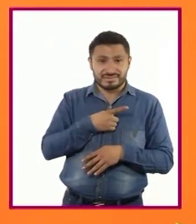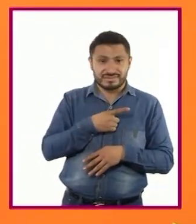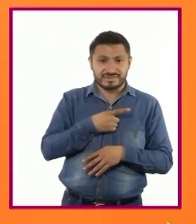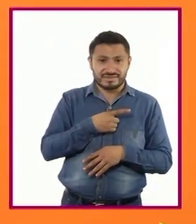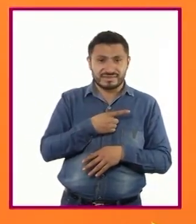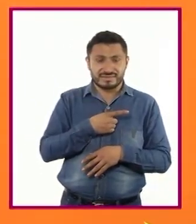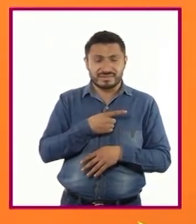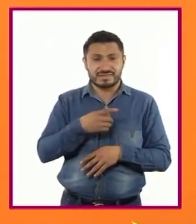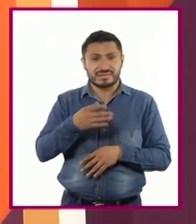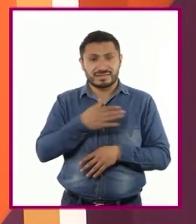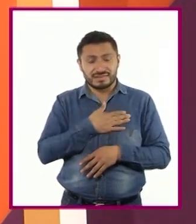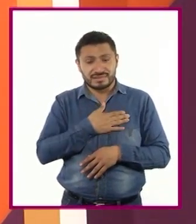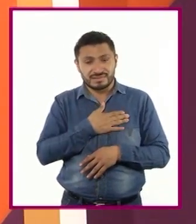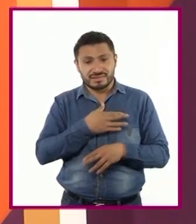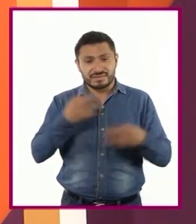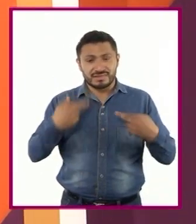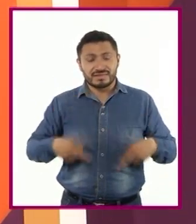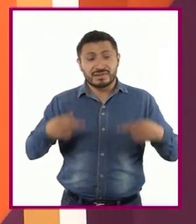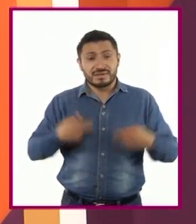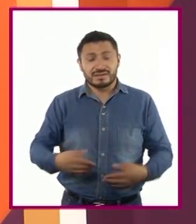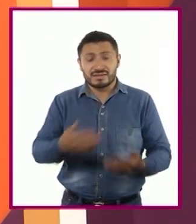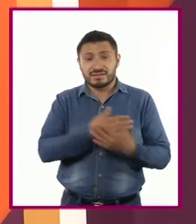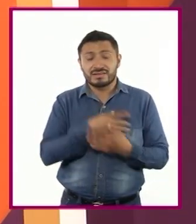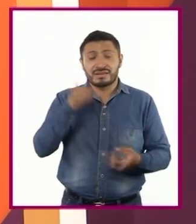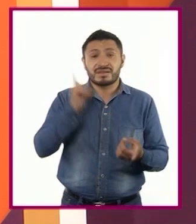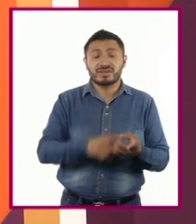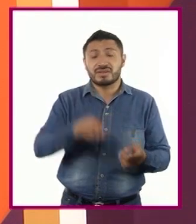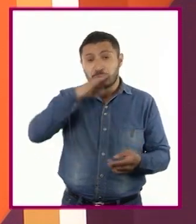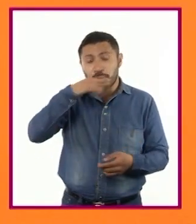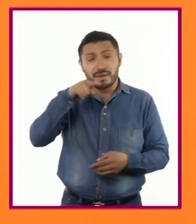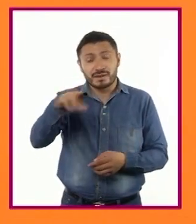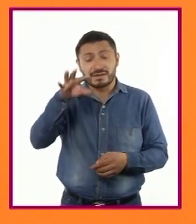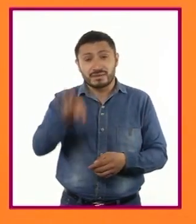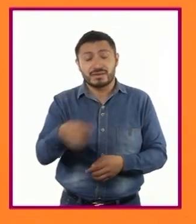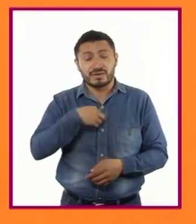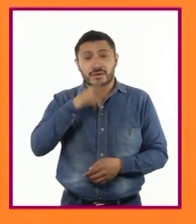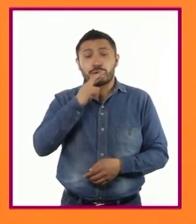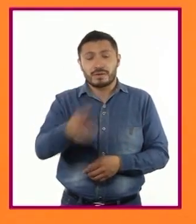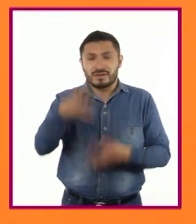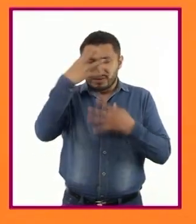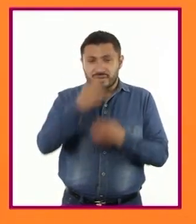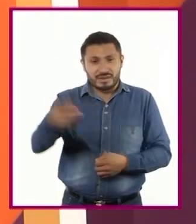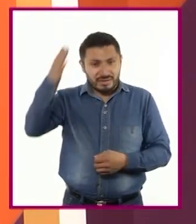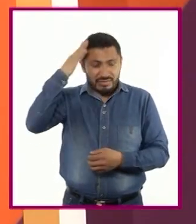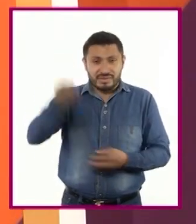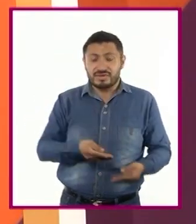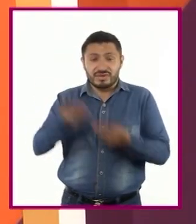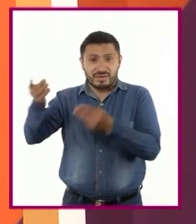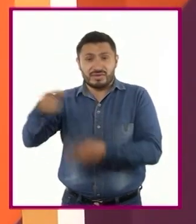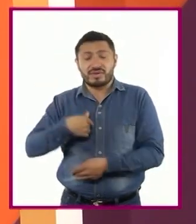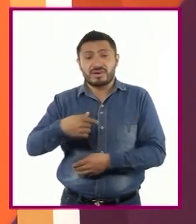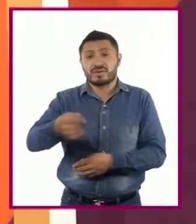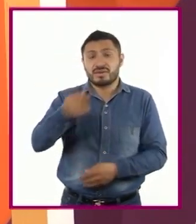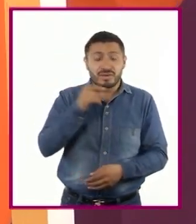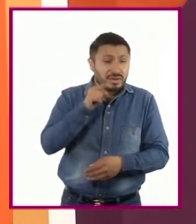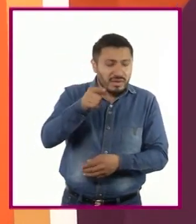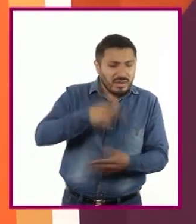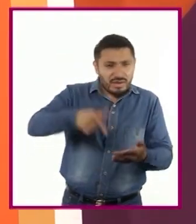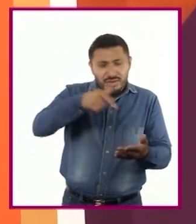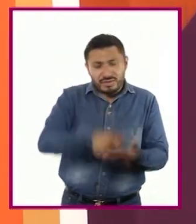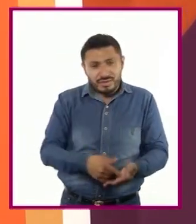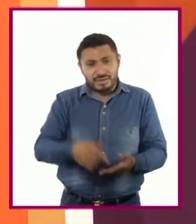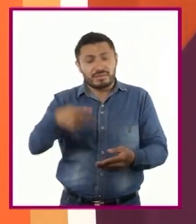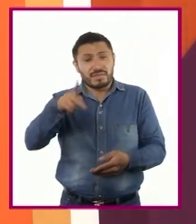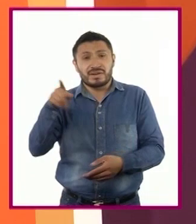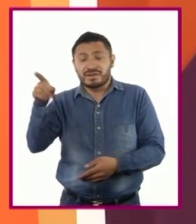prenda amada, onta el maíz que te tocó, le respondí yo muy triste, el patrón se lo llevó por lo que debí en la hacienda, pero me